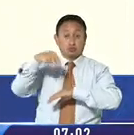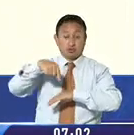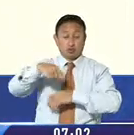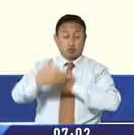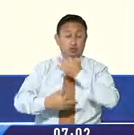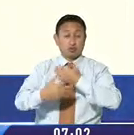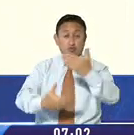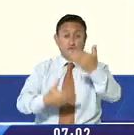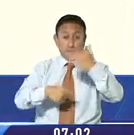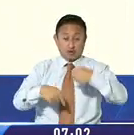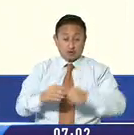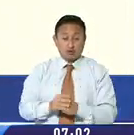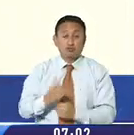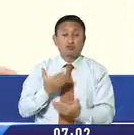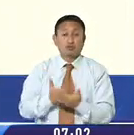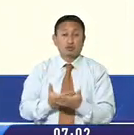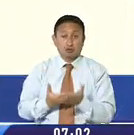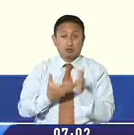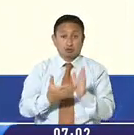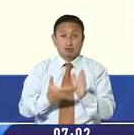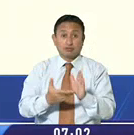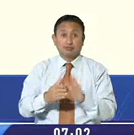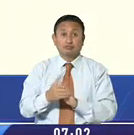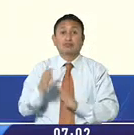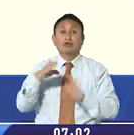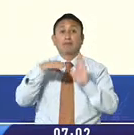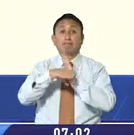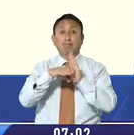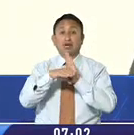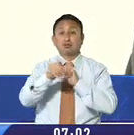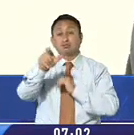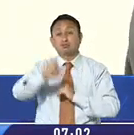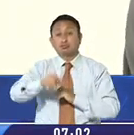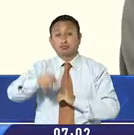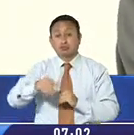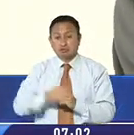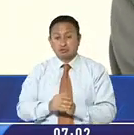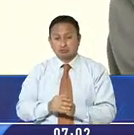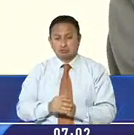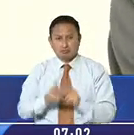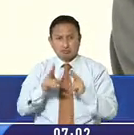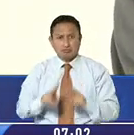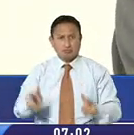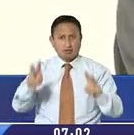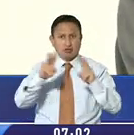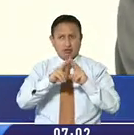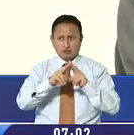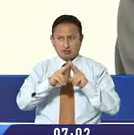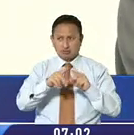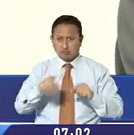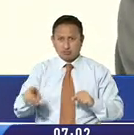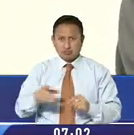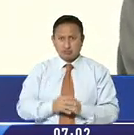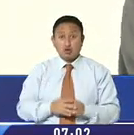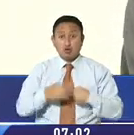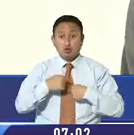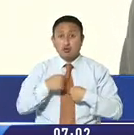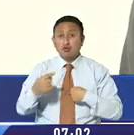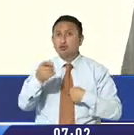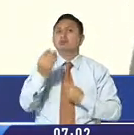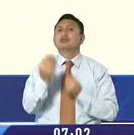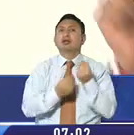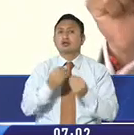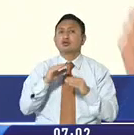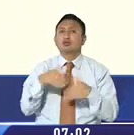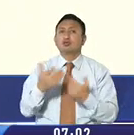en la sustanciación, que los bancos le cobraron a los clientes valores no permitidos por la ley. Y ella, cuando le dijimos qué hizo, nos dijo, le